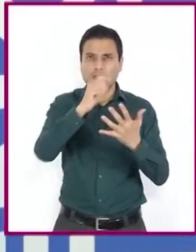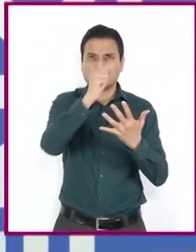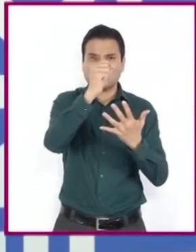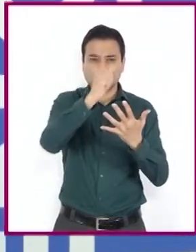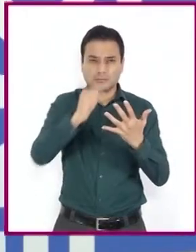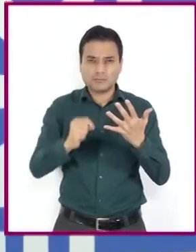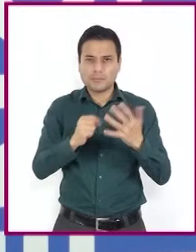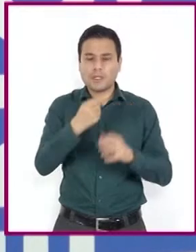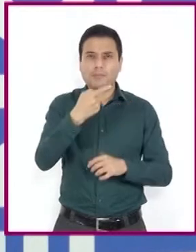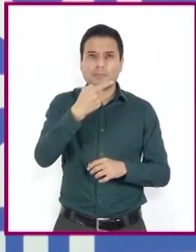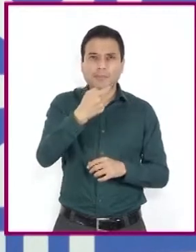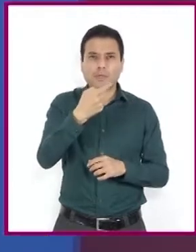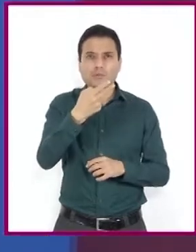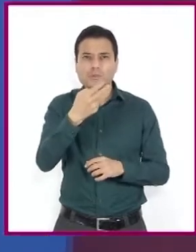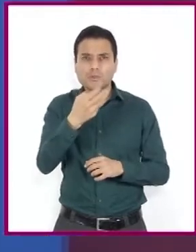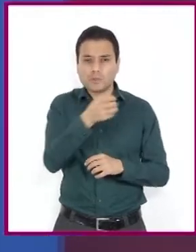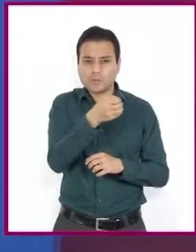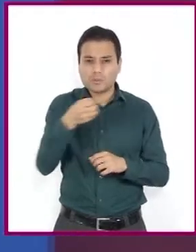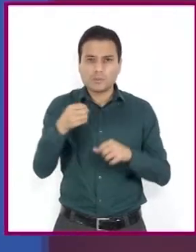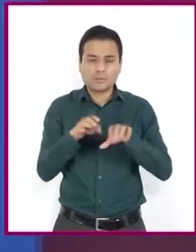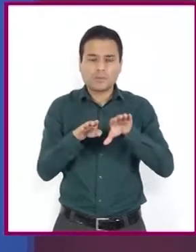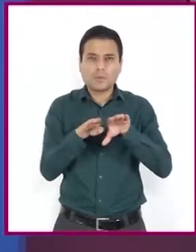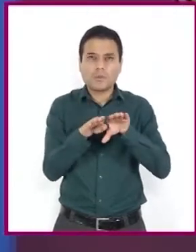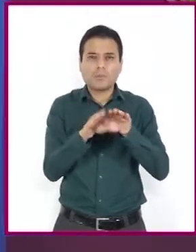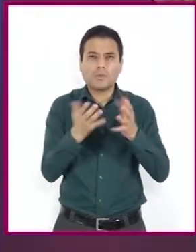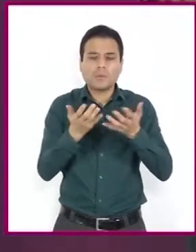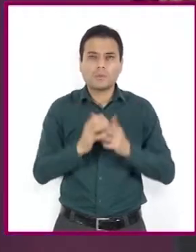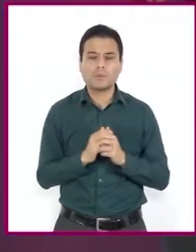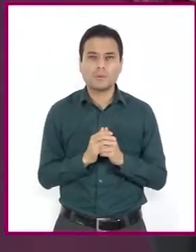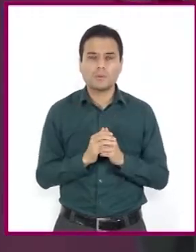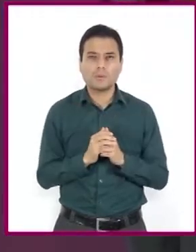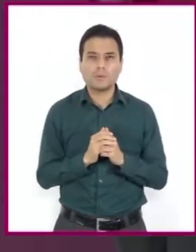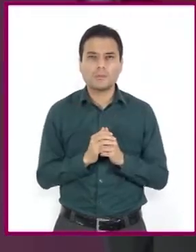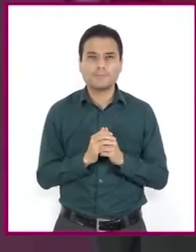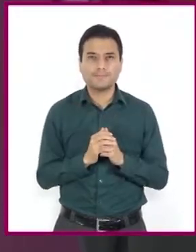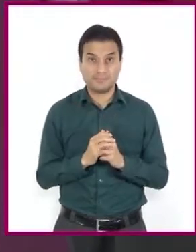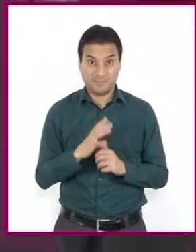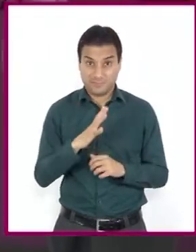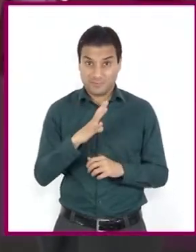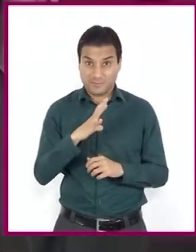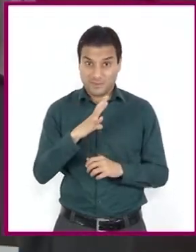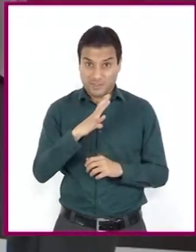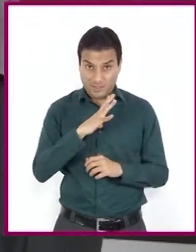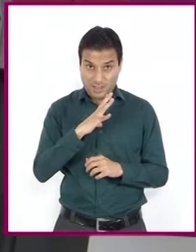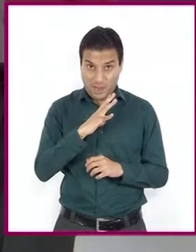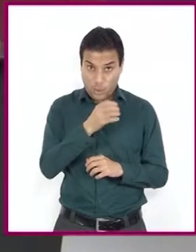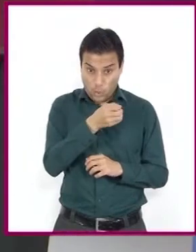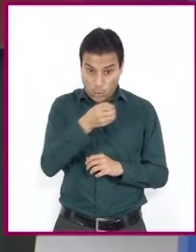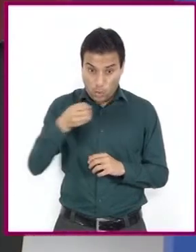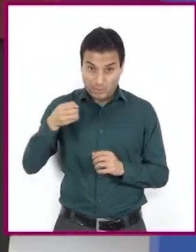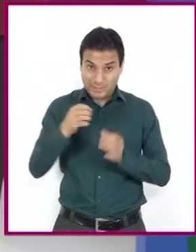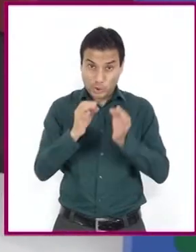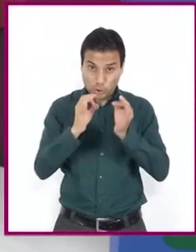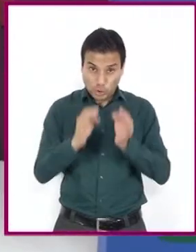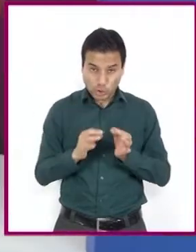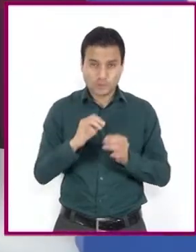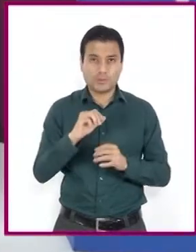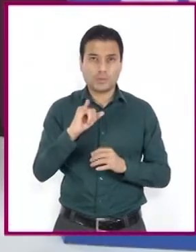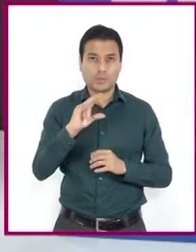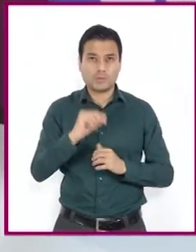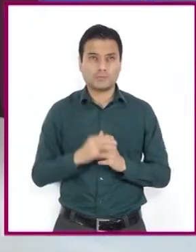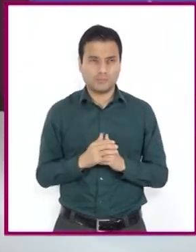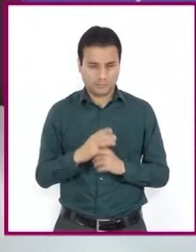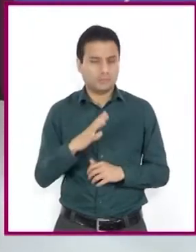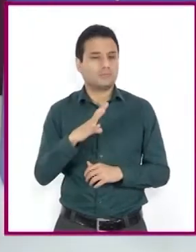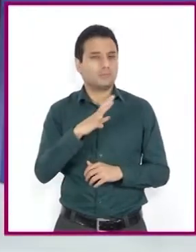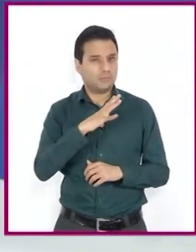primero en el texto y cuáles después? ¿Existe una estructura fija para construir un ensayo? Desde luego que